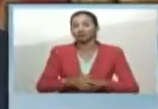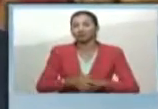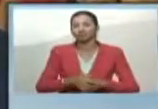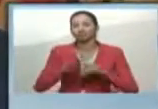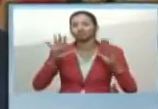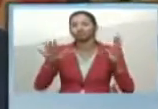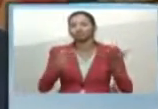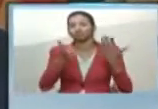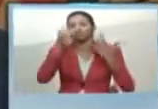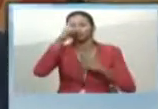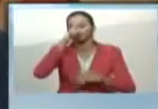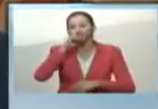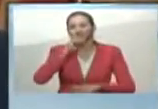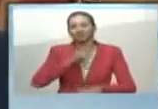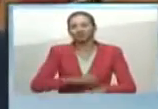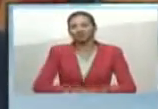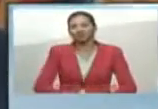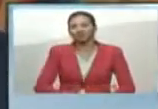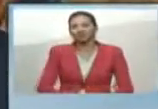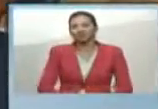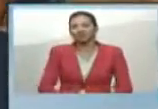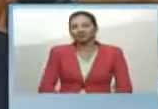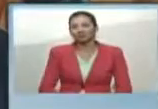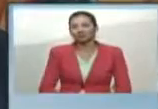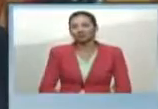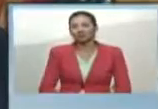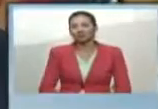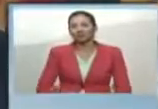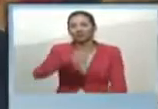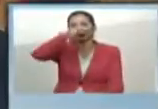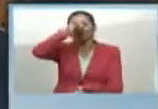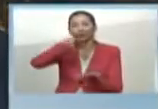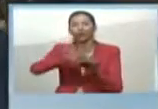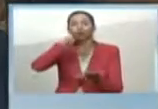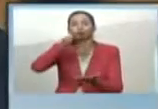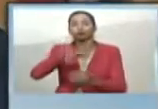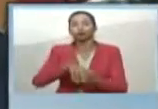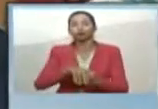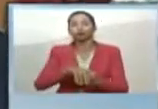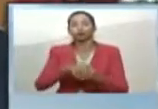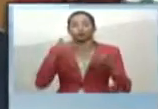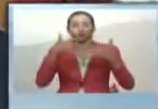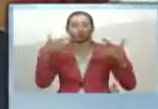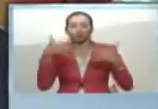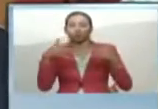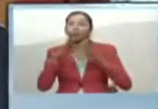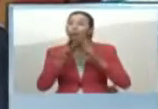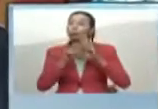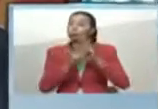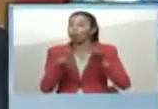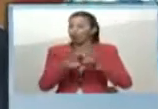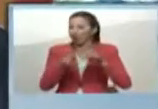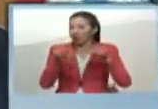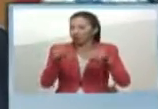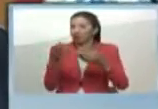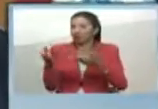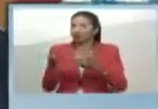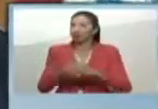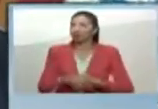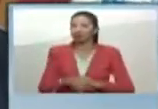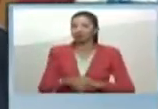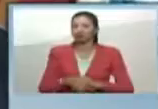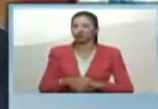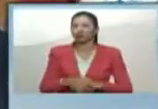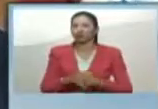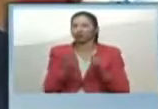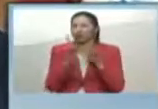16 años de haber sido aprobado un texto constitucional como este, que me voy a permitir